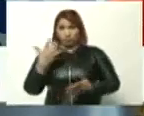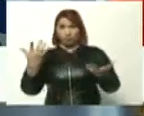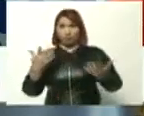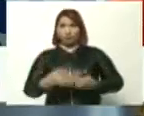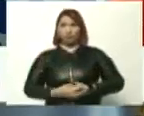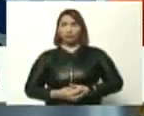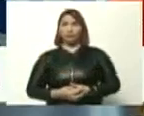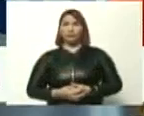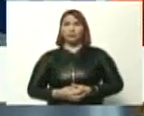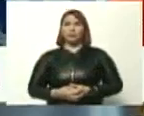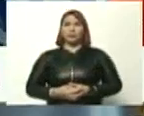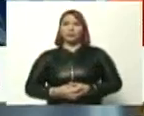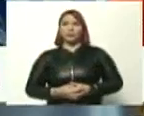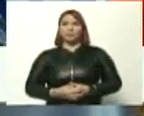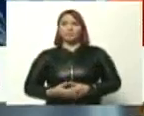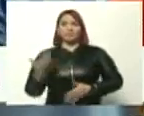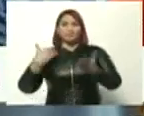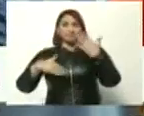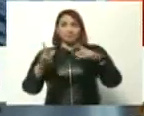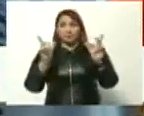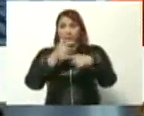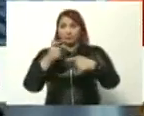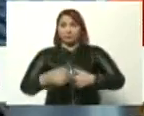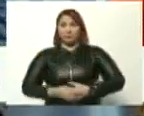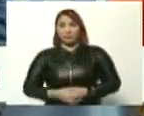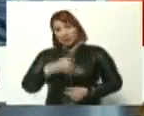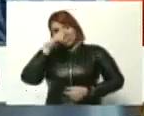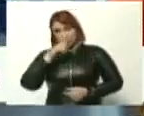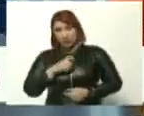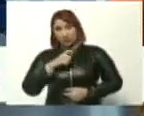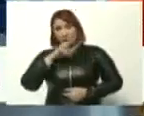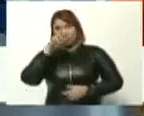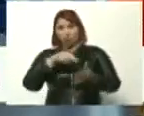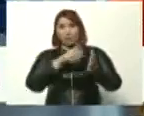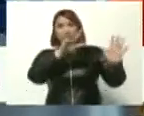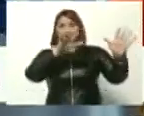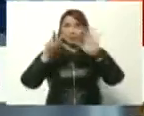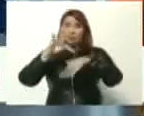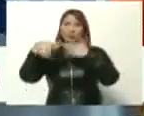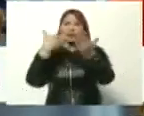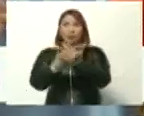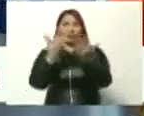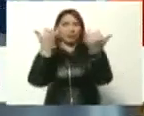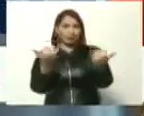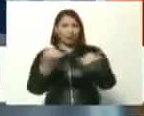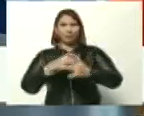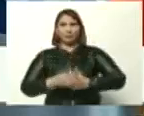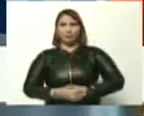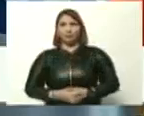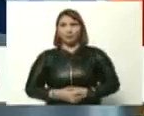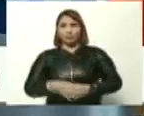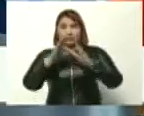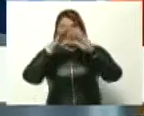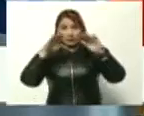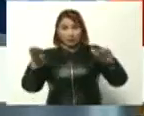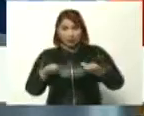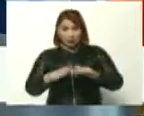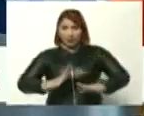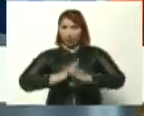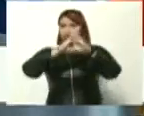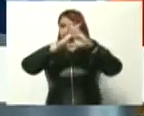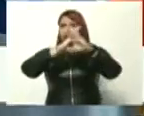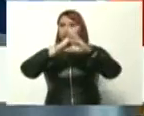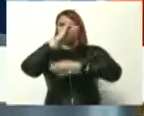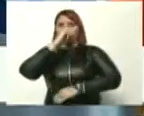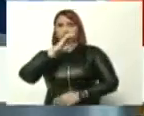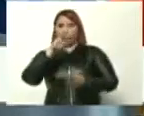que desde agosto del año 2017 a esta fecha, a diciembre, este corte es